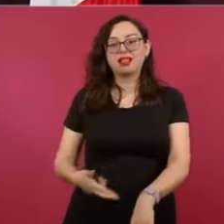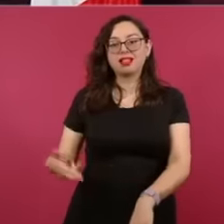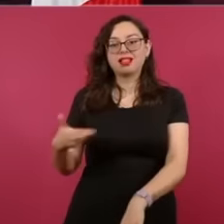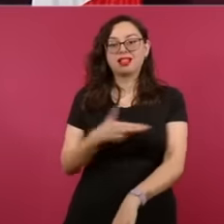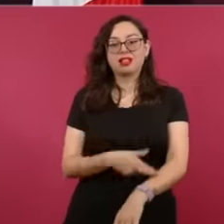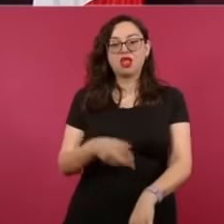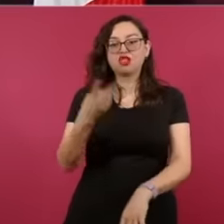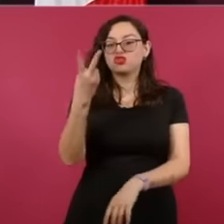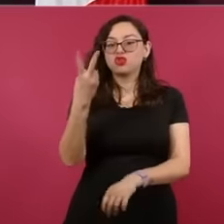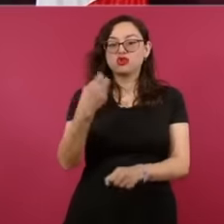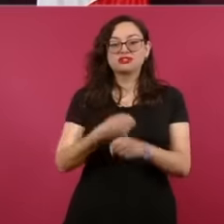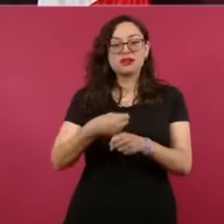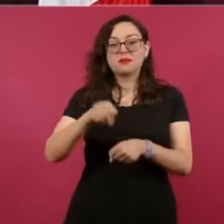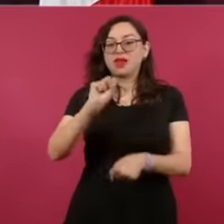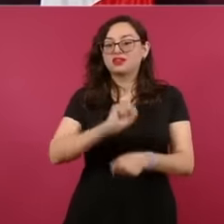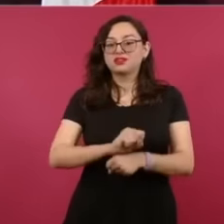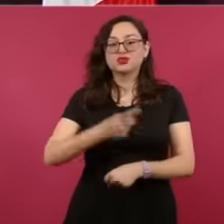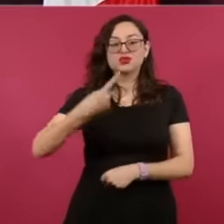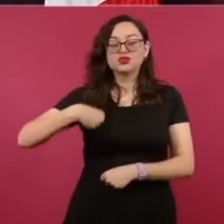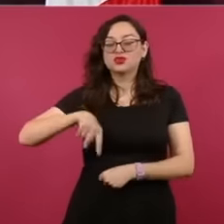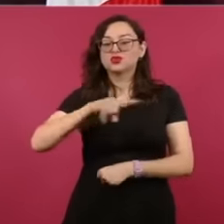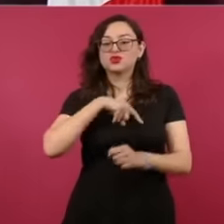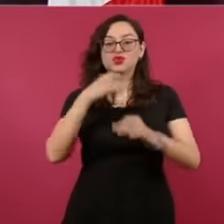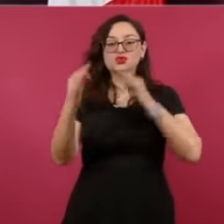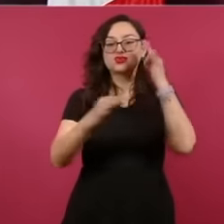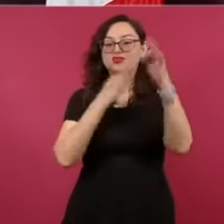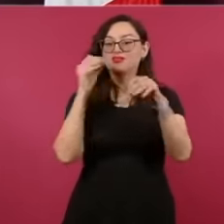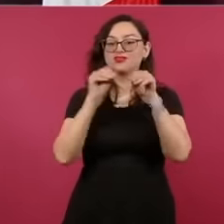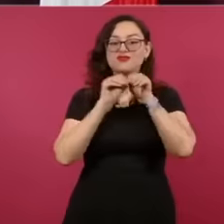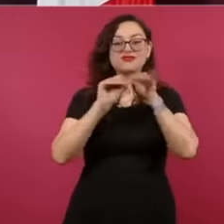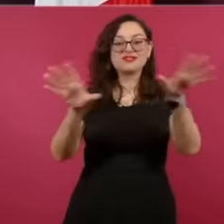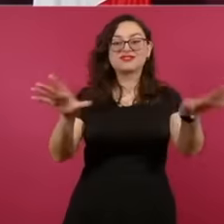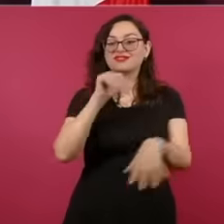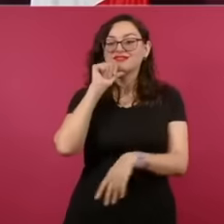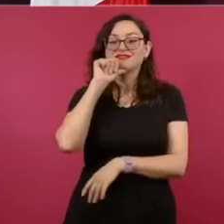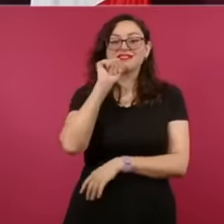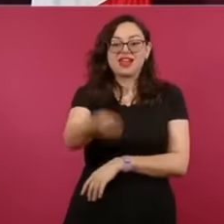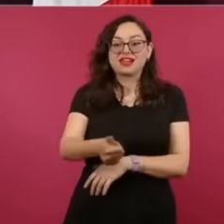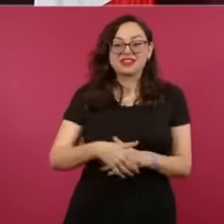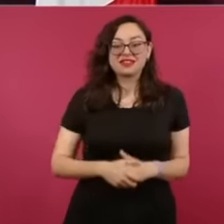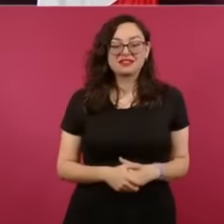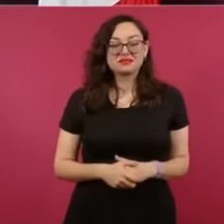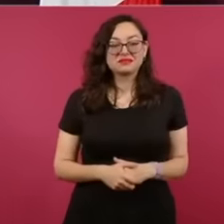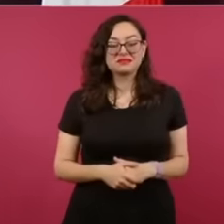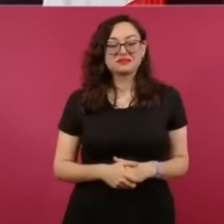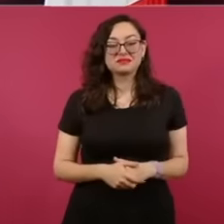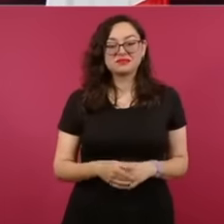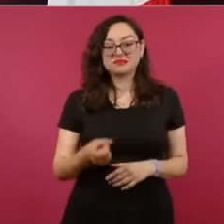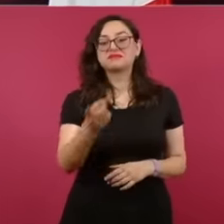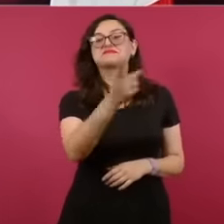nada. Al mismo tiempo que estaba toda la campaña,